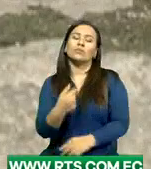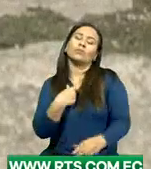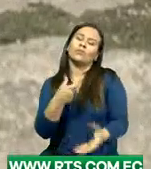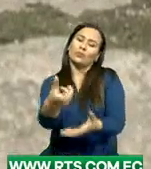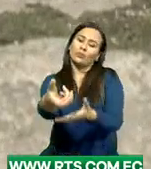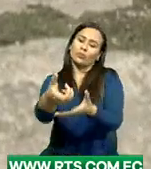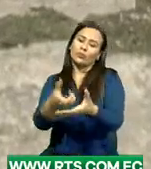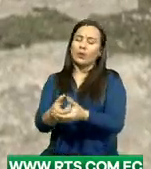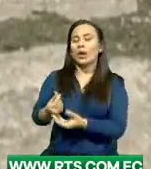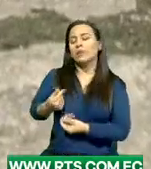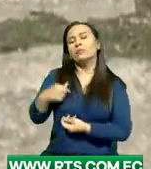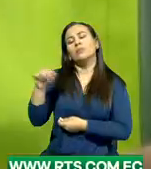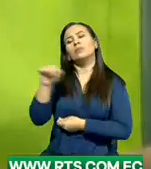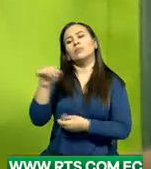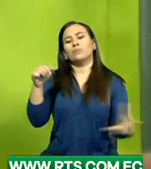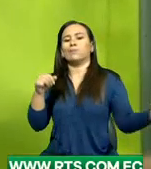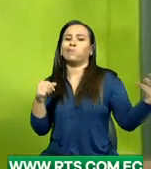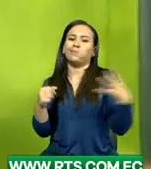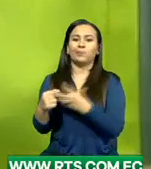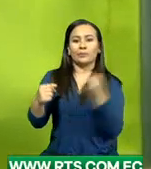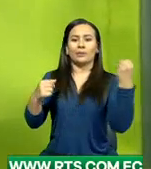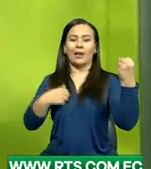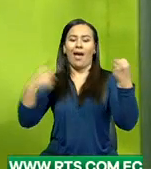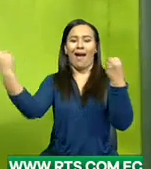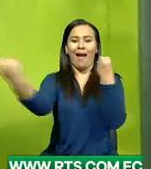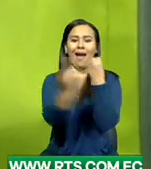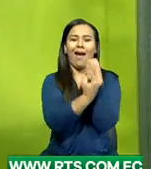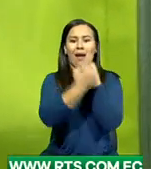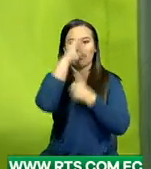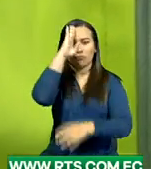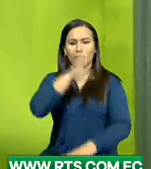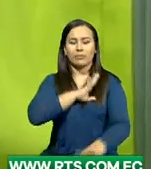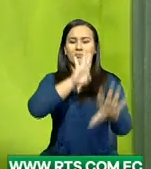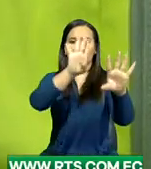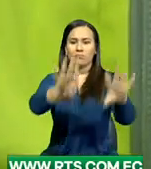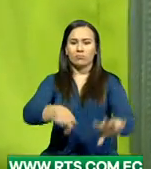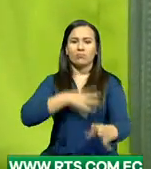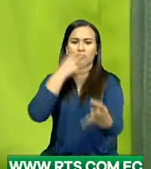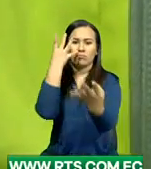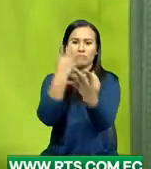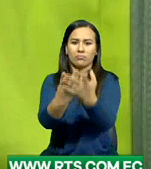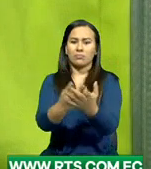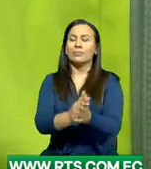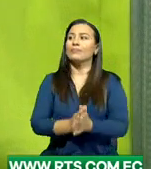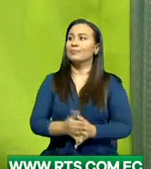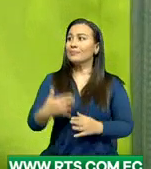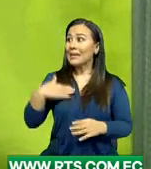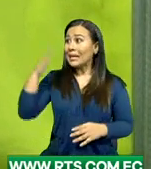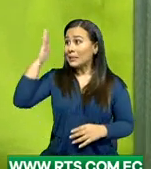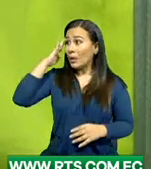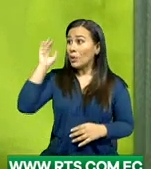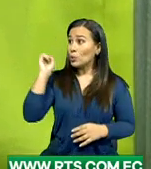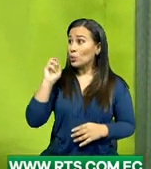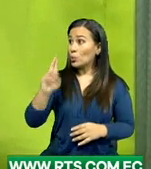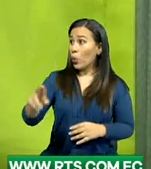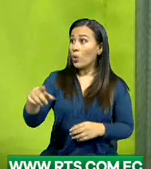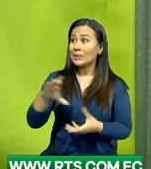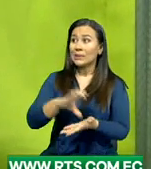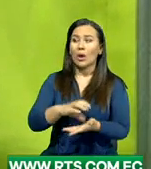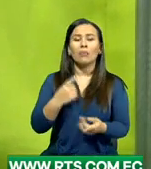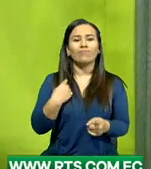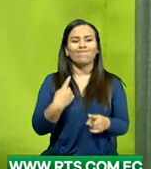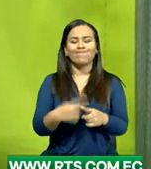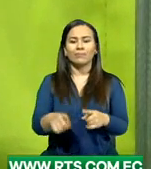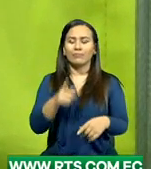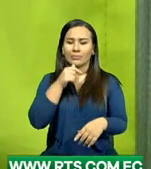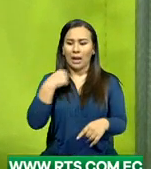de sacapintas. Teníamos conocimiento que en el sur de la ciudad se iba a ejecutar una actividad ilícita, en las cuales organizamos